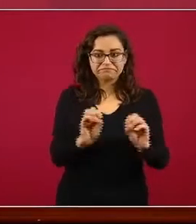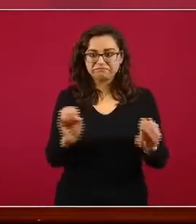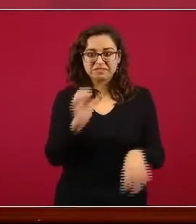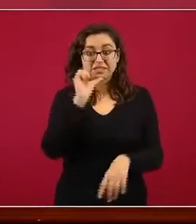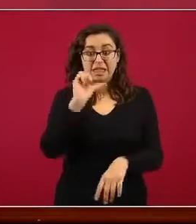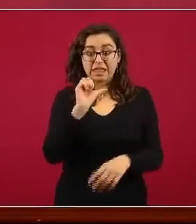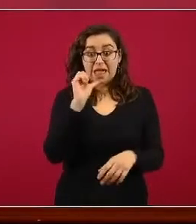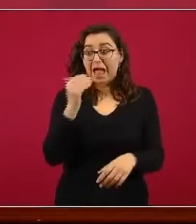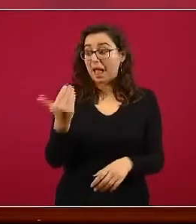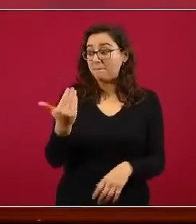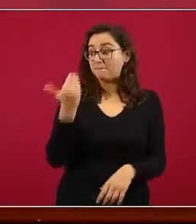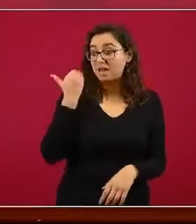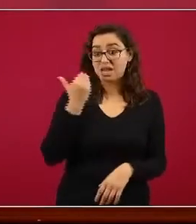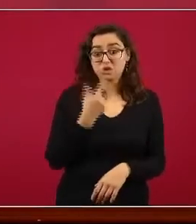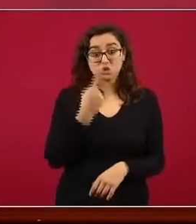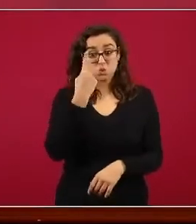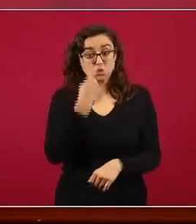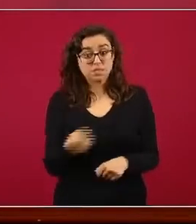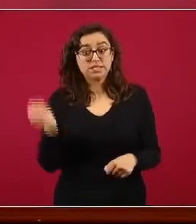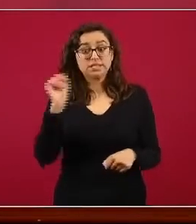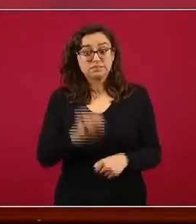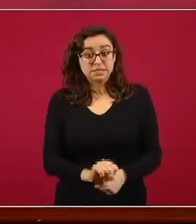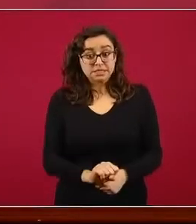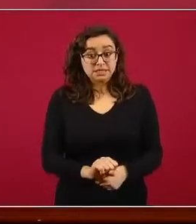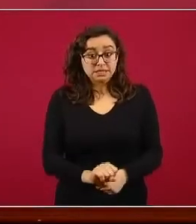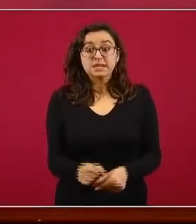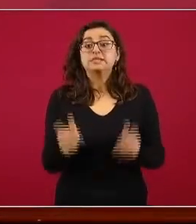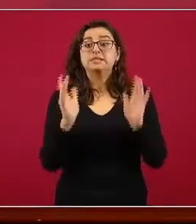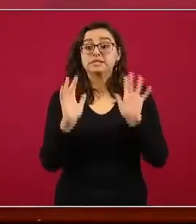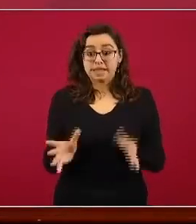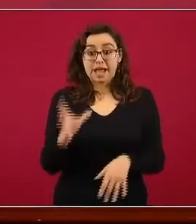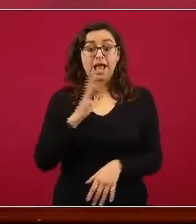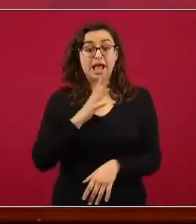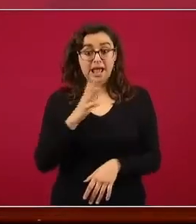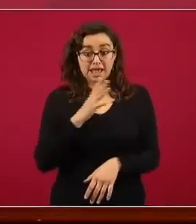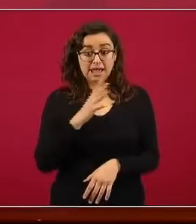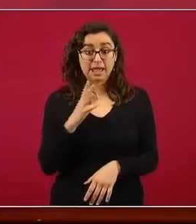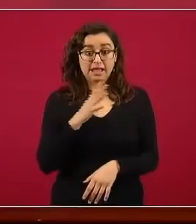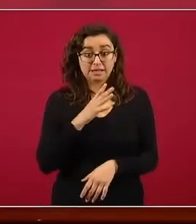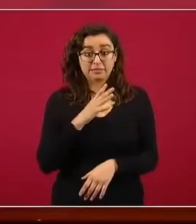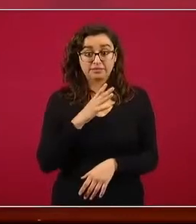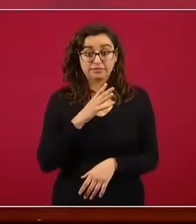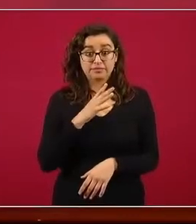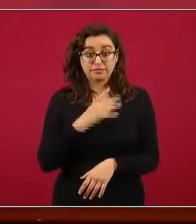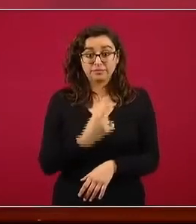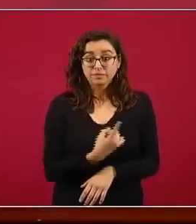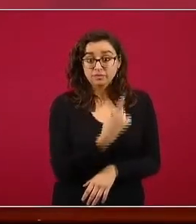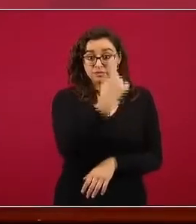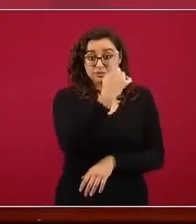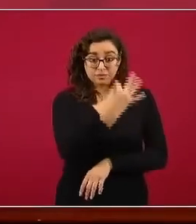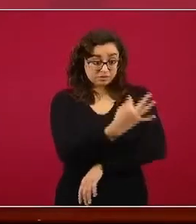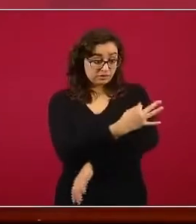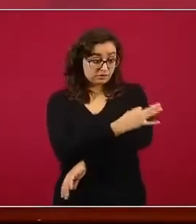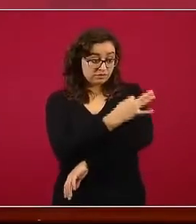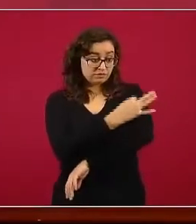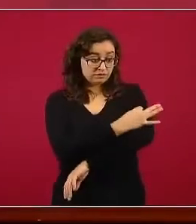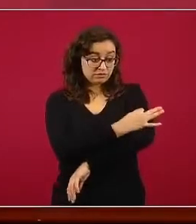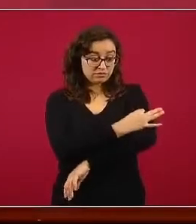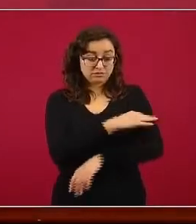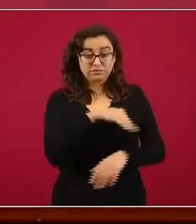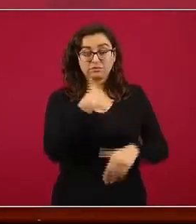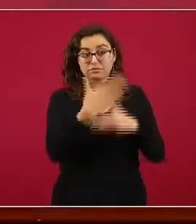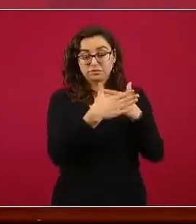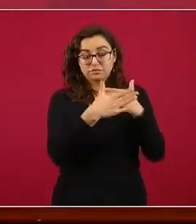como una vacuna, y que aun cuando ya existe un mecanismo de protección directa, que es una vacuna y próximamente